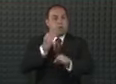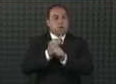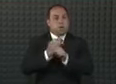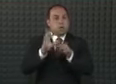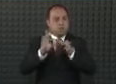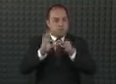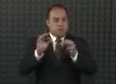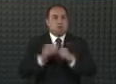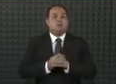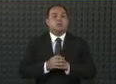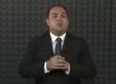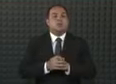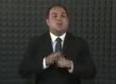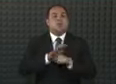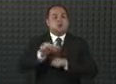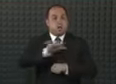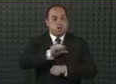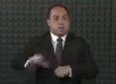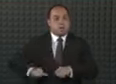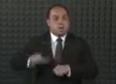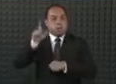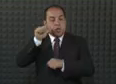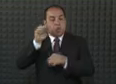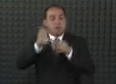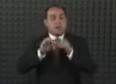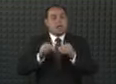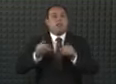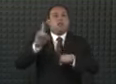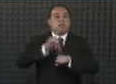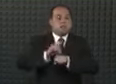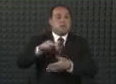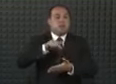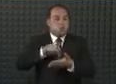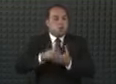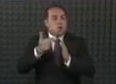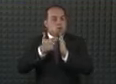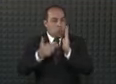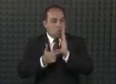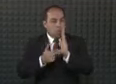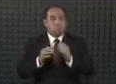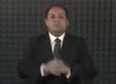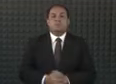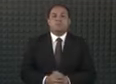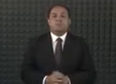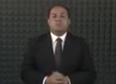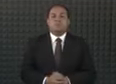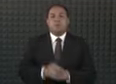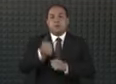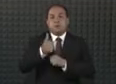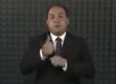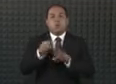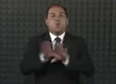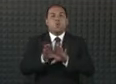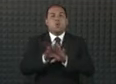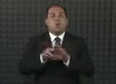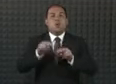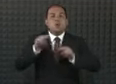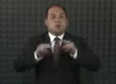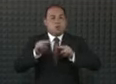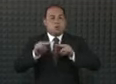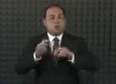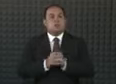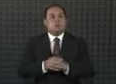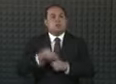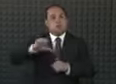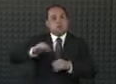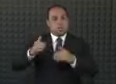alcaldías y mañana estaremos dando detalles de días, sedes, horarios, etcétera. Siguiente. Primero, ¿cómo vamos en términos globales a hoy a